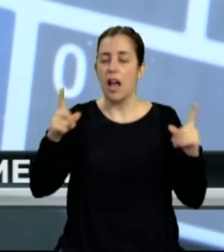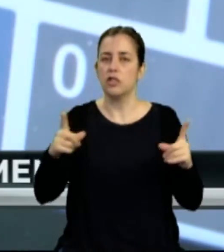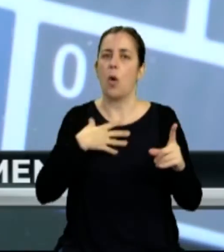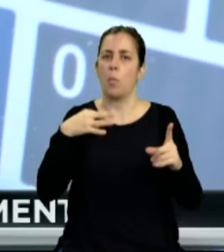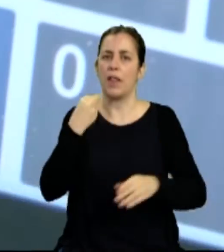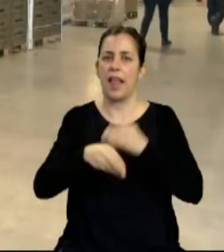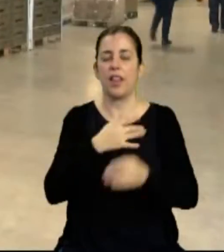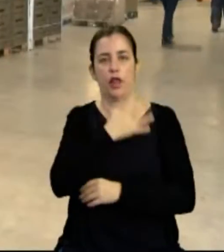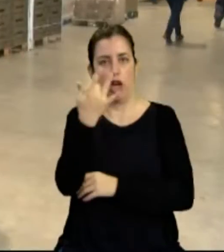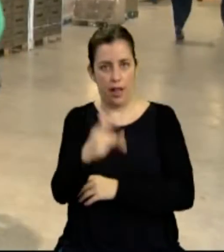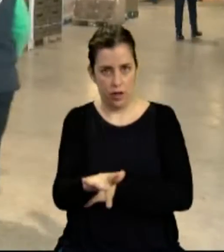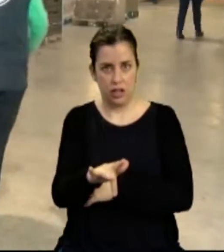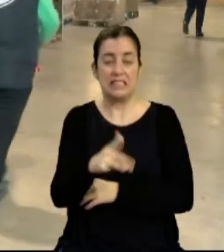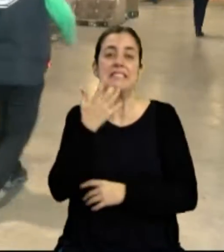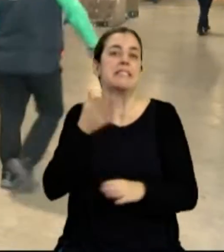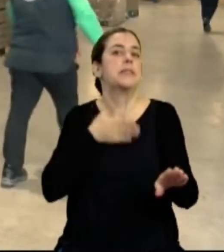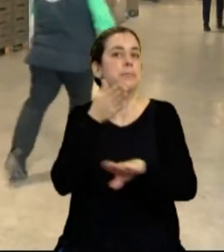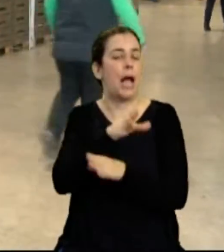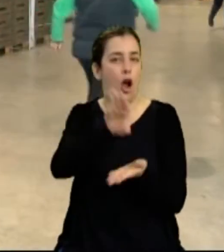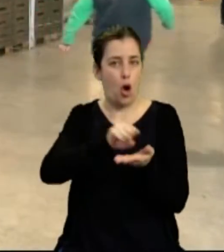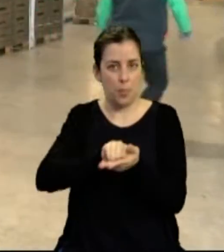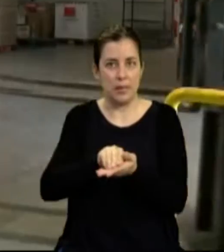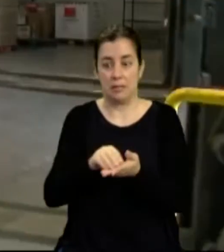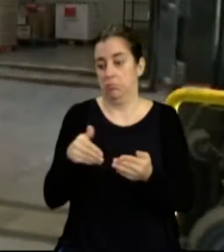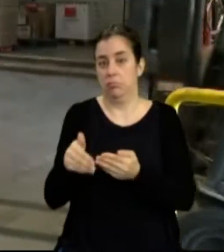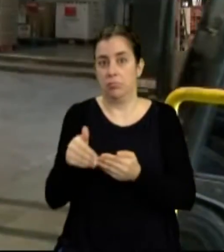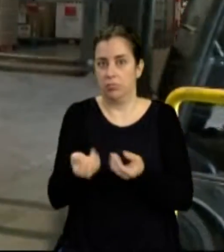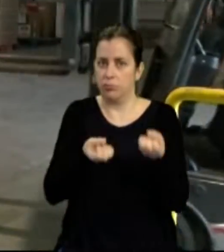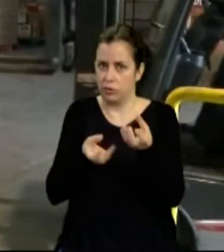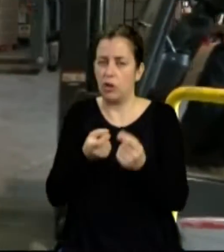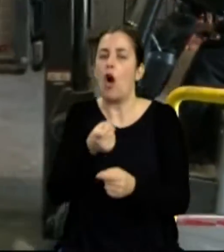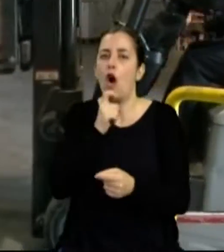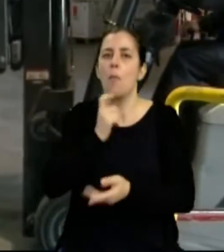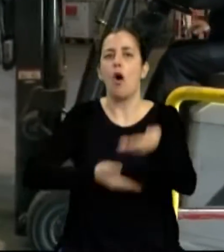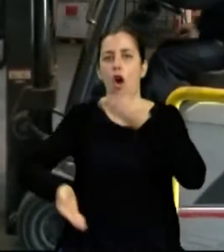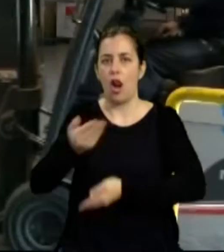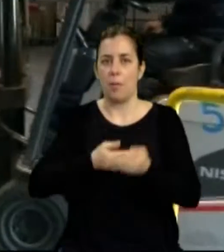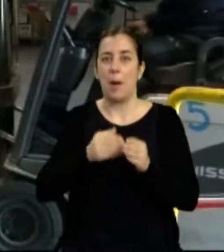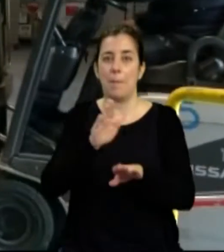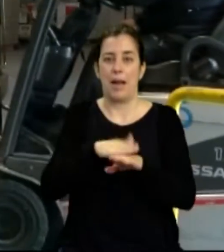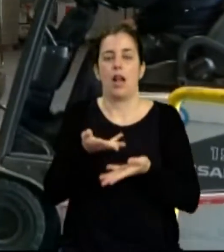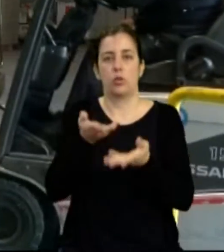al hacer la compra. Enseguida les recordamos cómo colaborar con los que más lo necesitan.